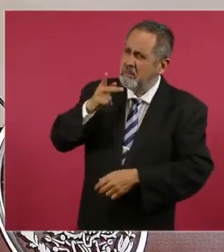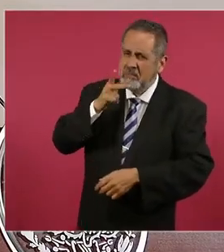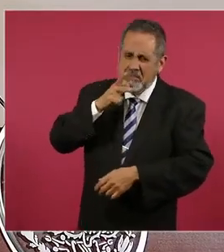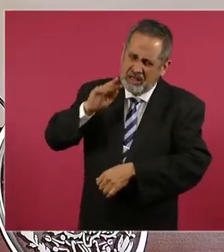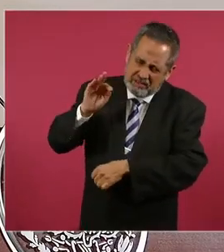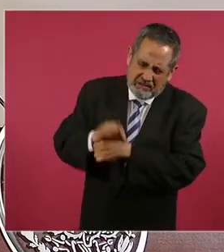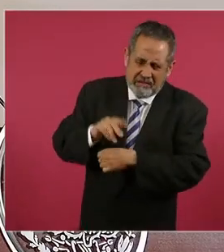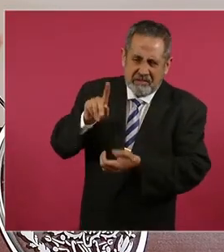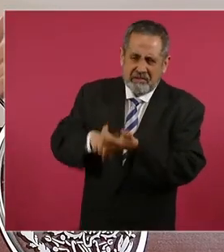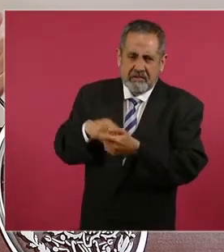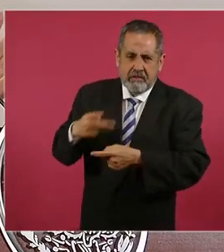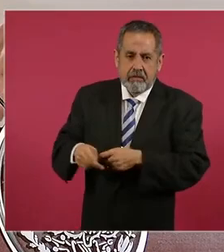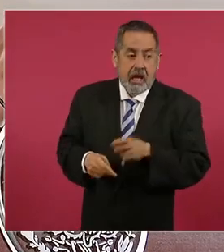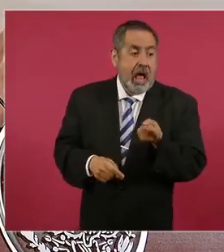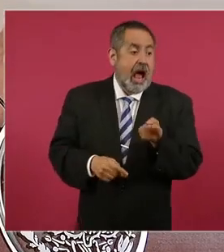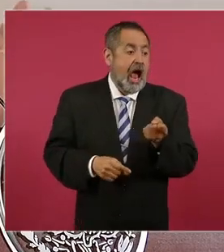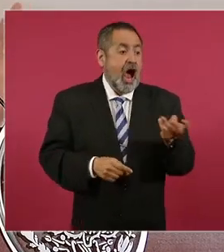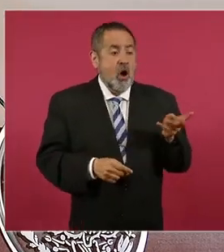hay quienes